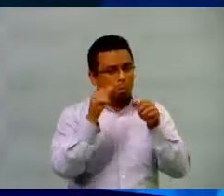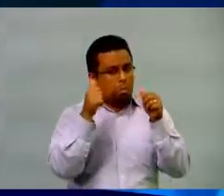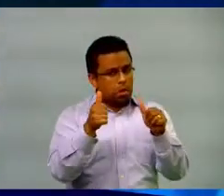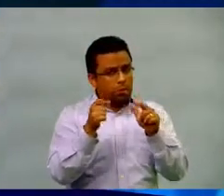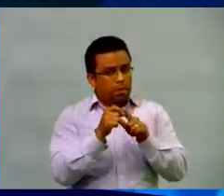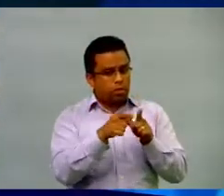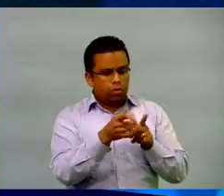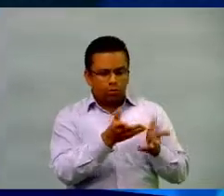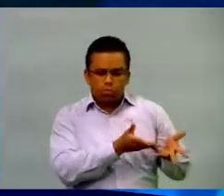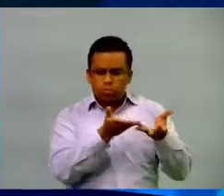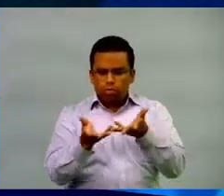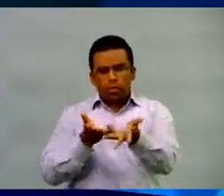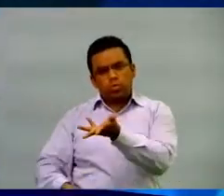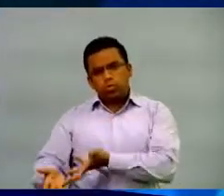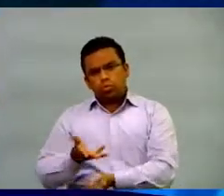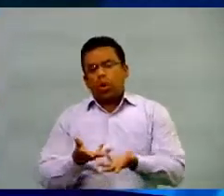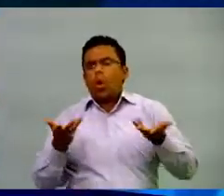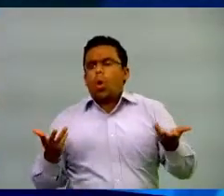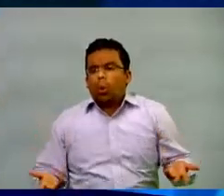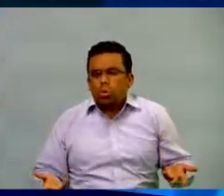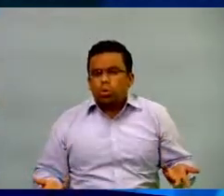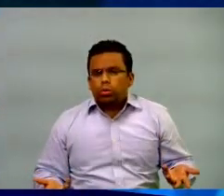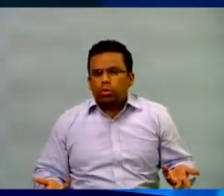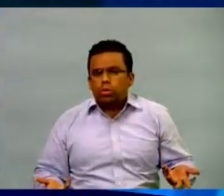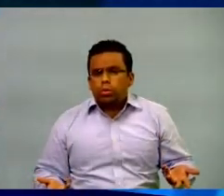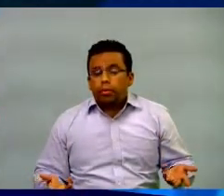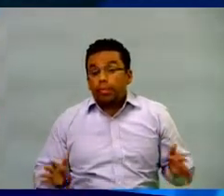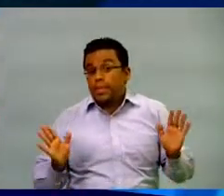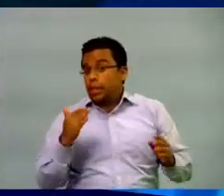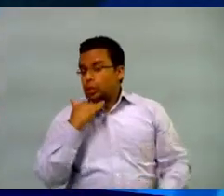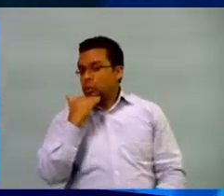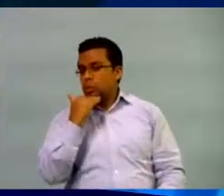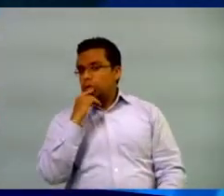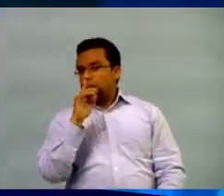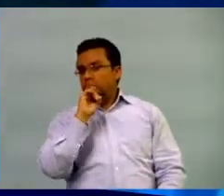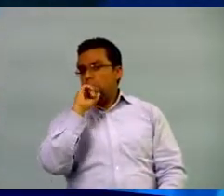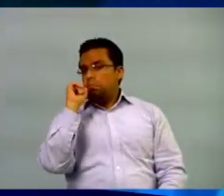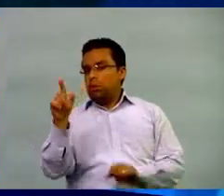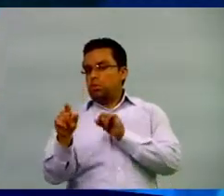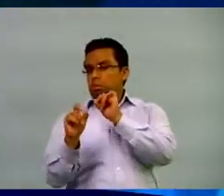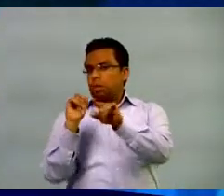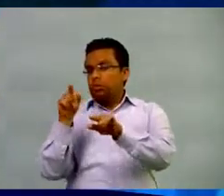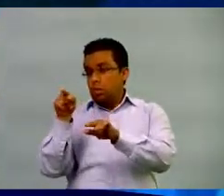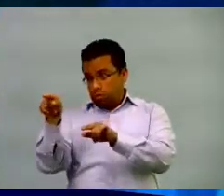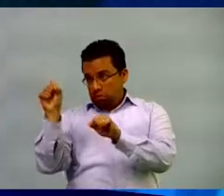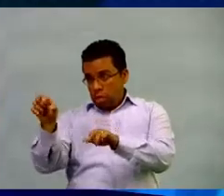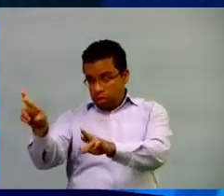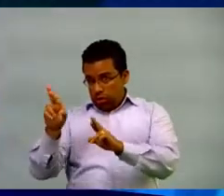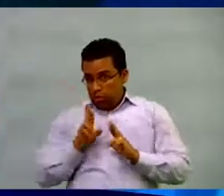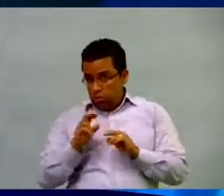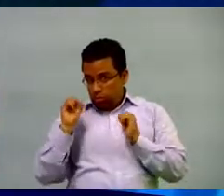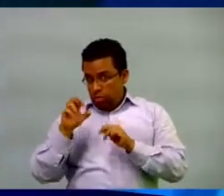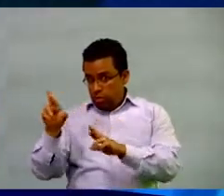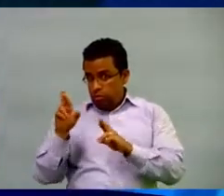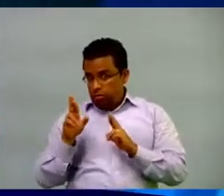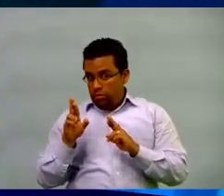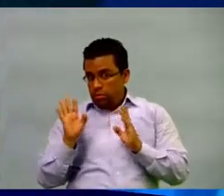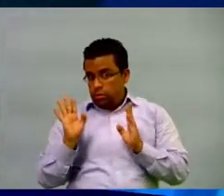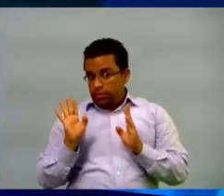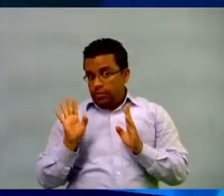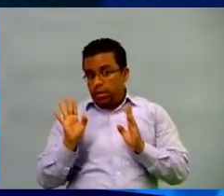educativo? Entonces yo no sé, Miguel Ángel, si usted se atreve a resolvernos como esa inquietud. Nos gusta a